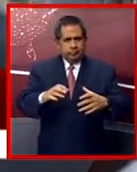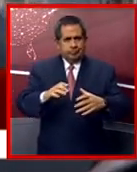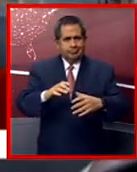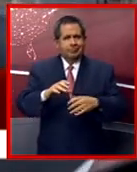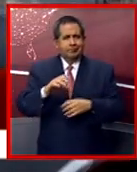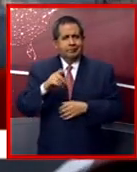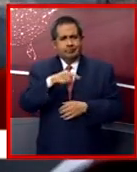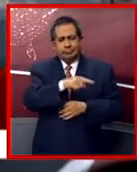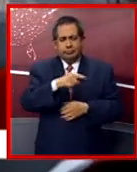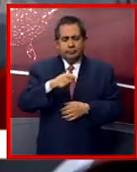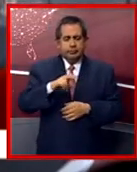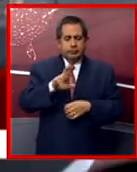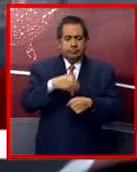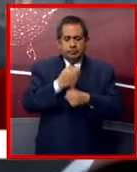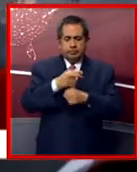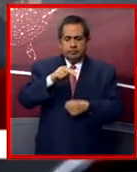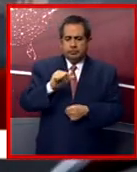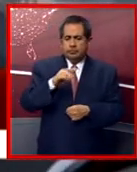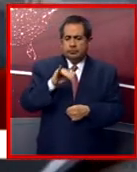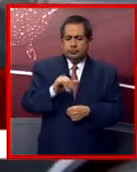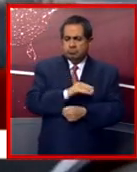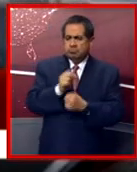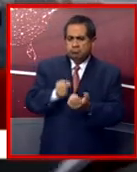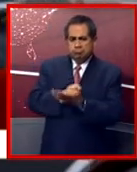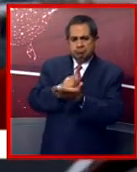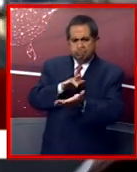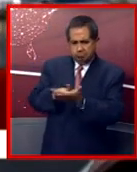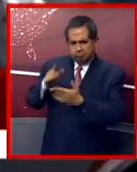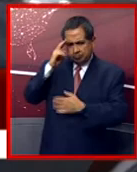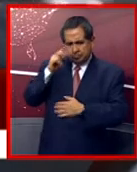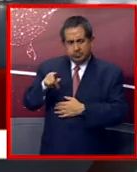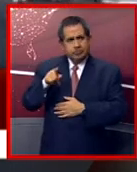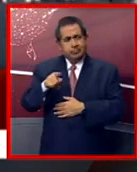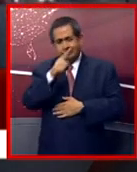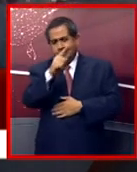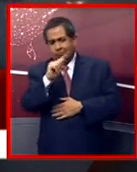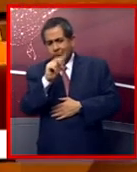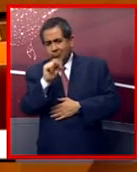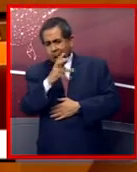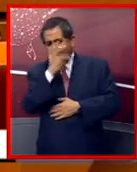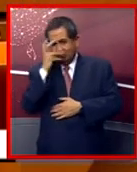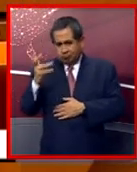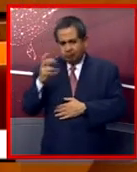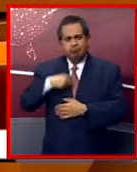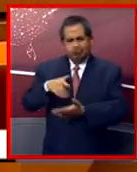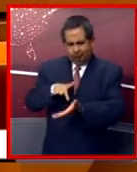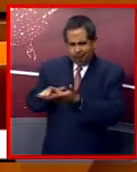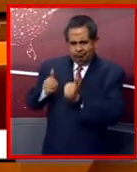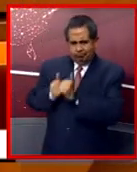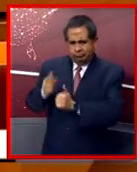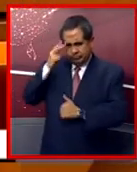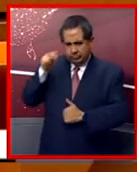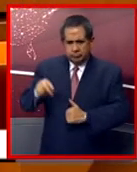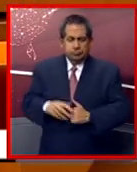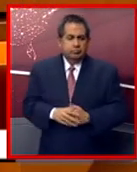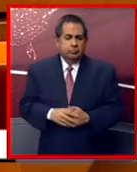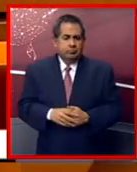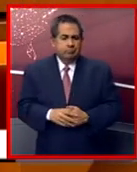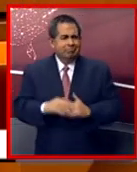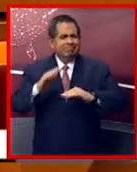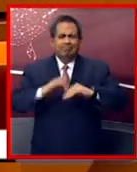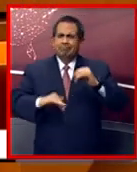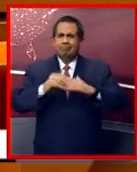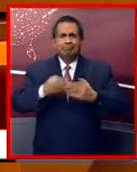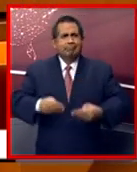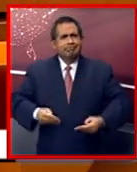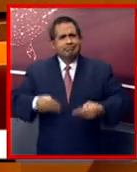República de Namibia respaldó a México frente a la hostilidad del presidente Donald Trump. Quien quiere construir un muro entre